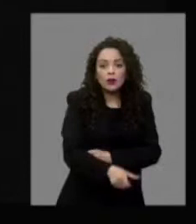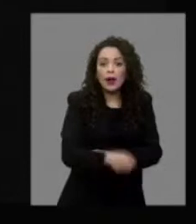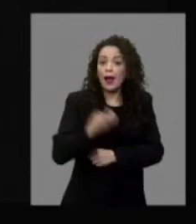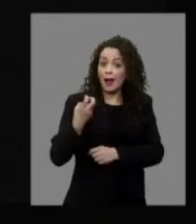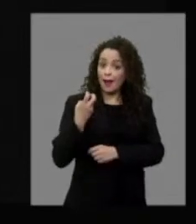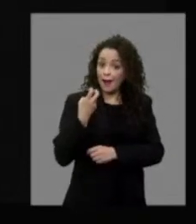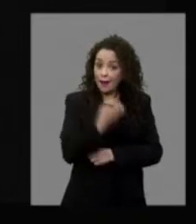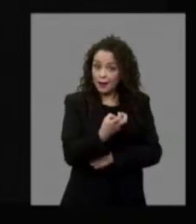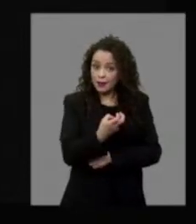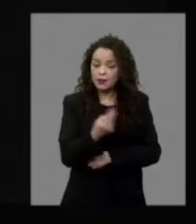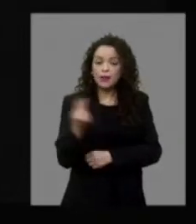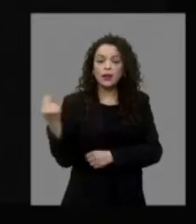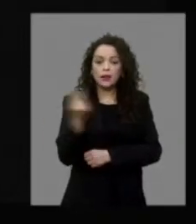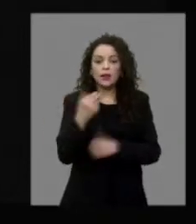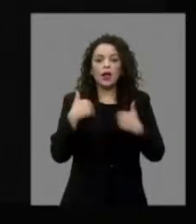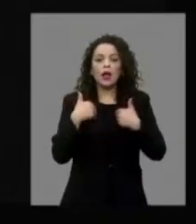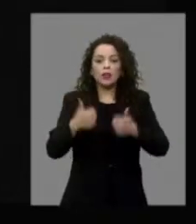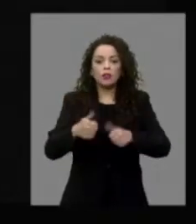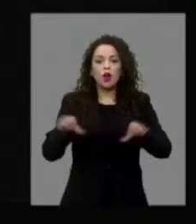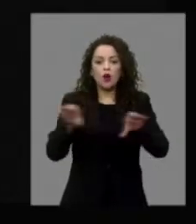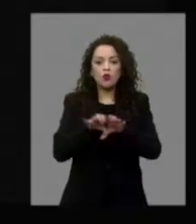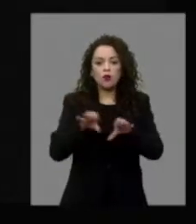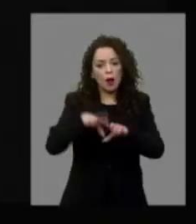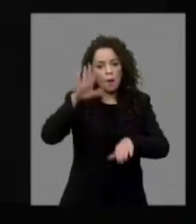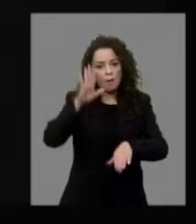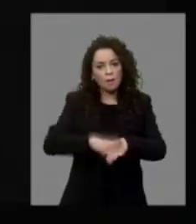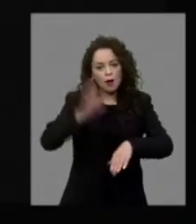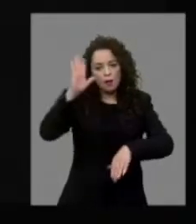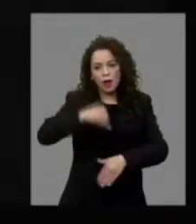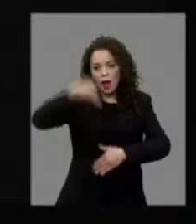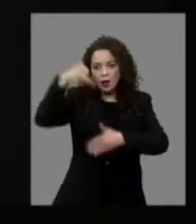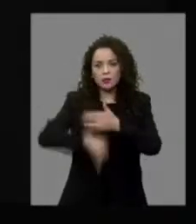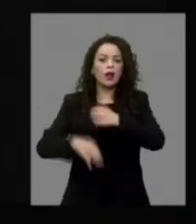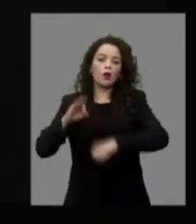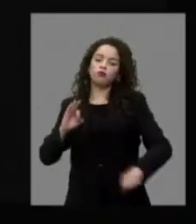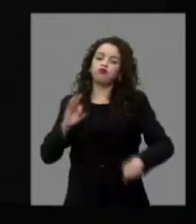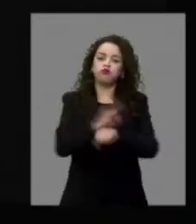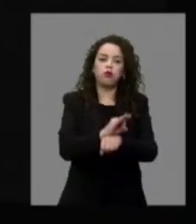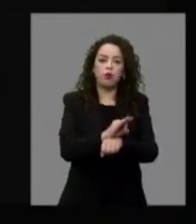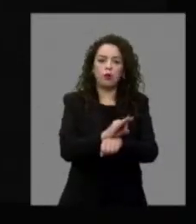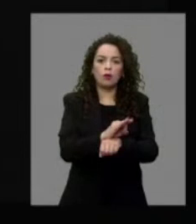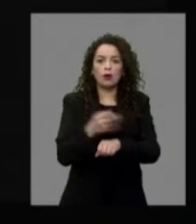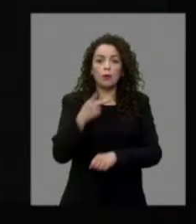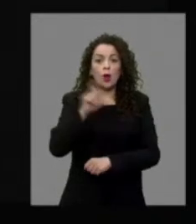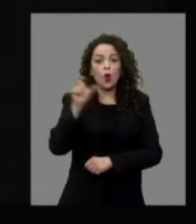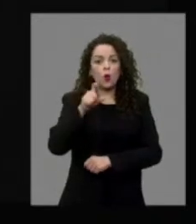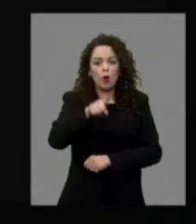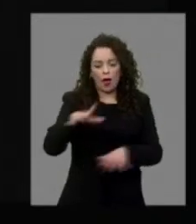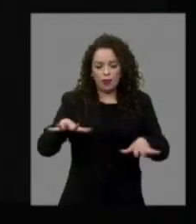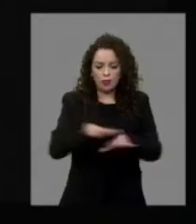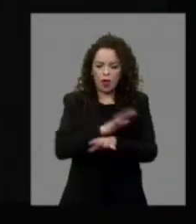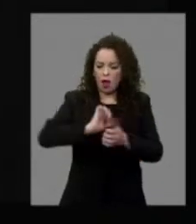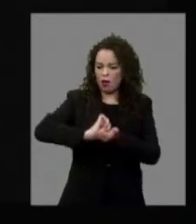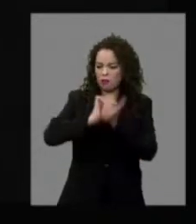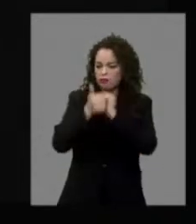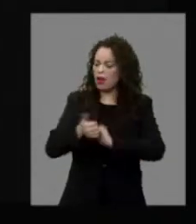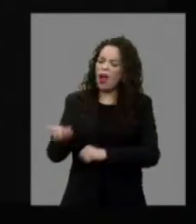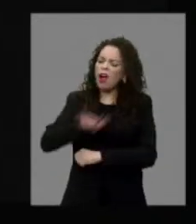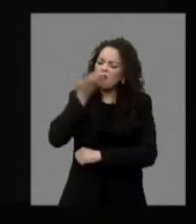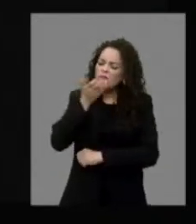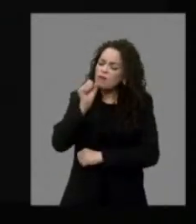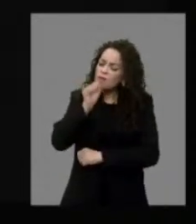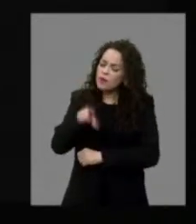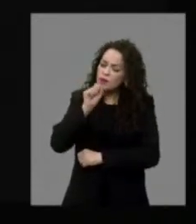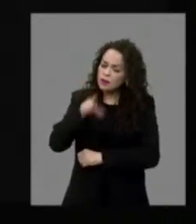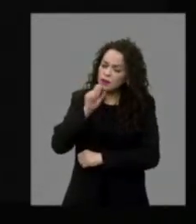la interpretación de la protección más amplia. Pero cuando esto lo trasladamos a la justicia ordinaria, en donde